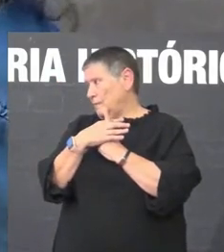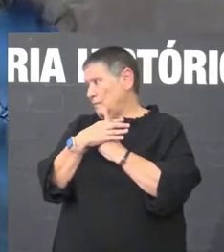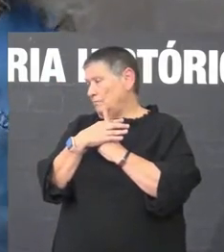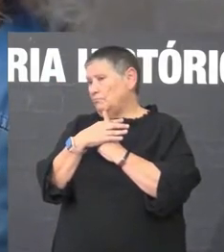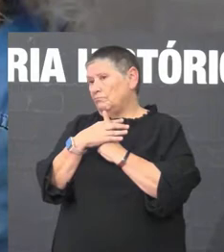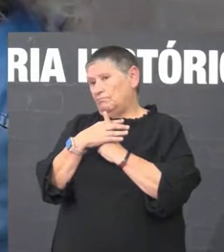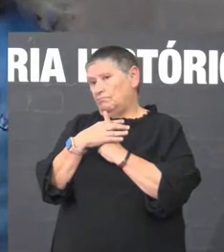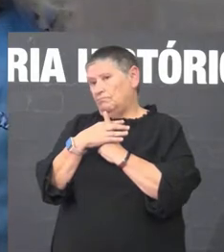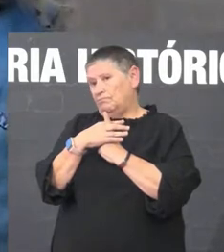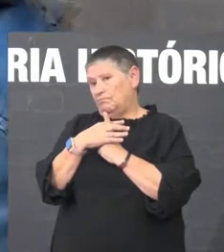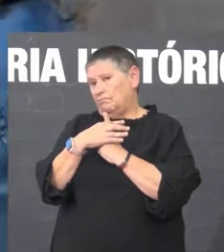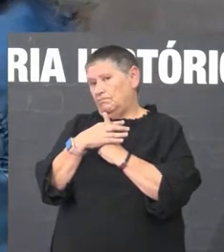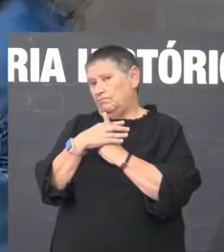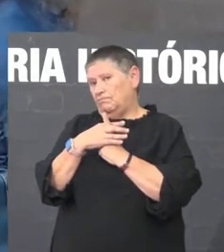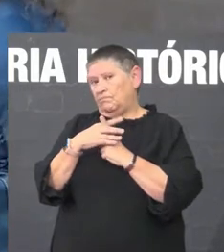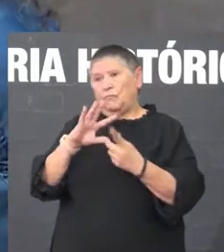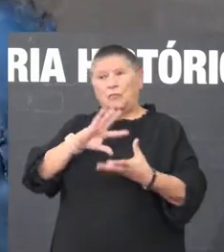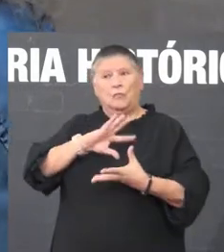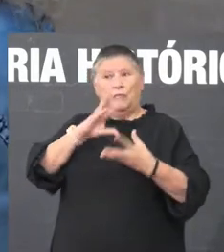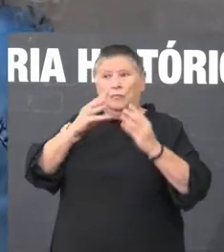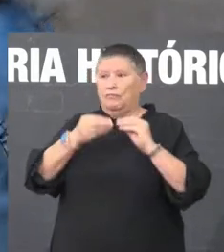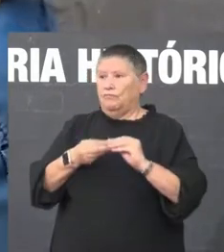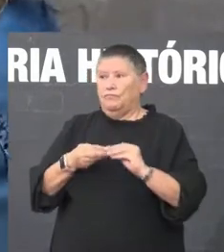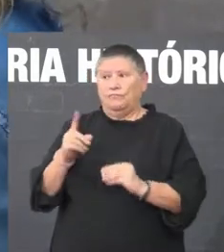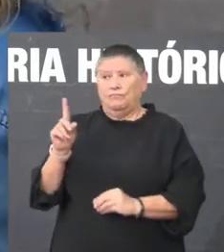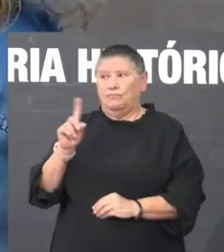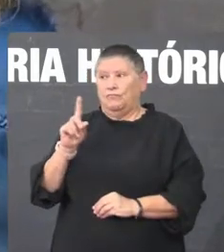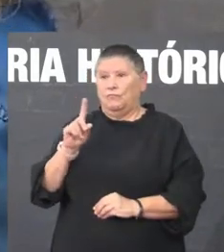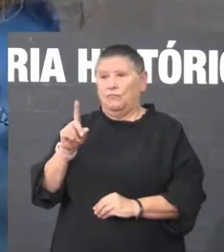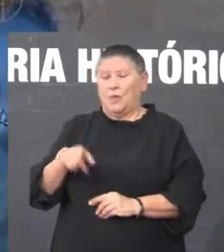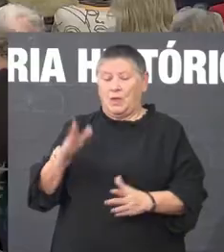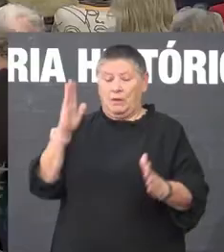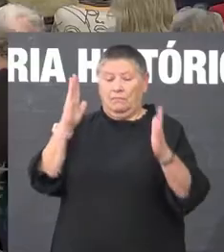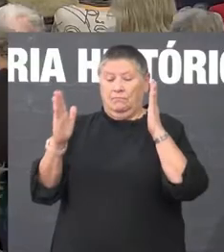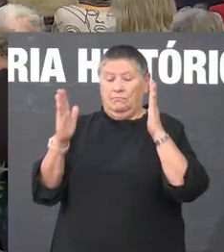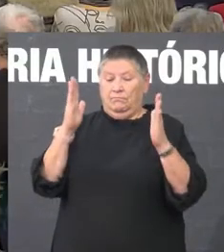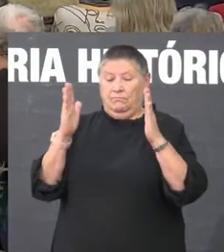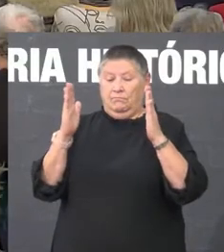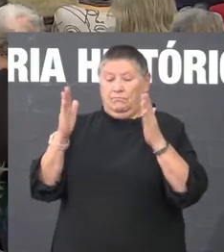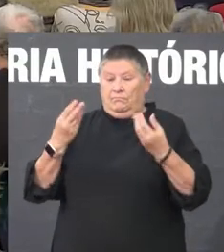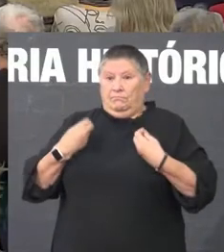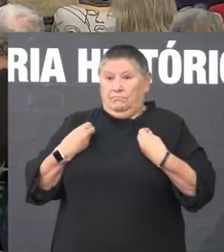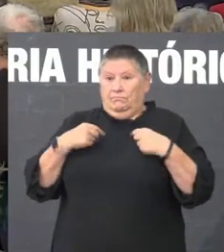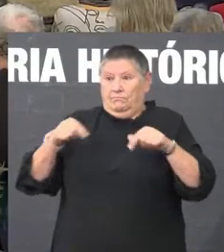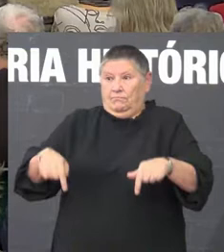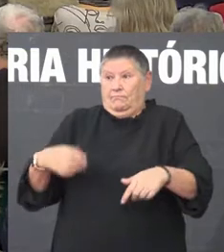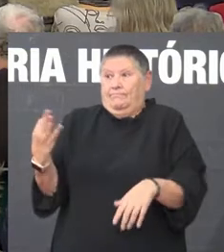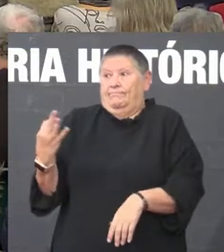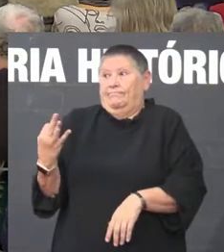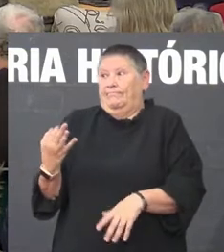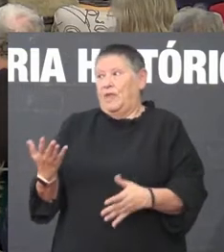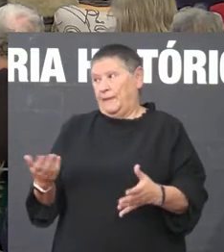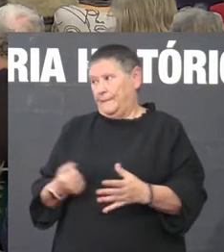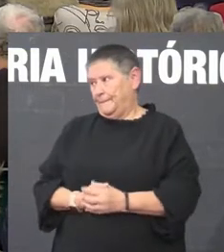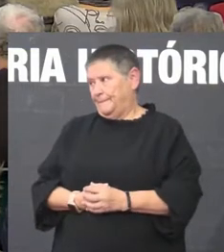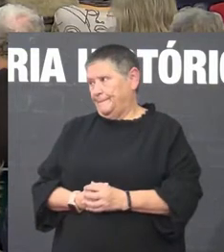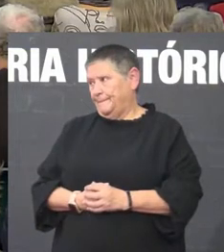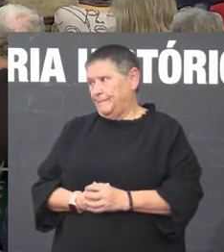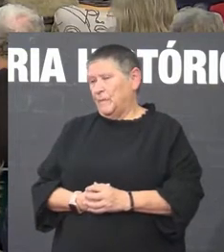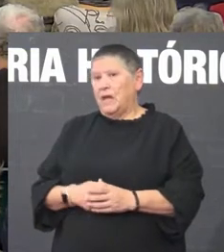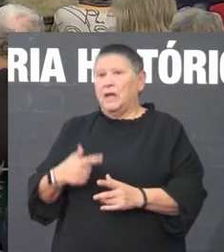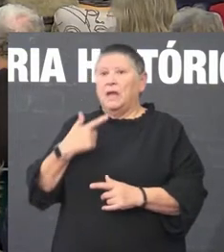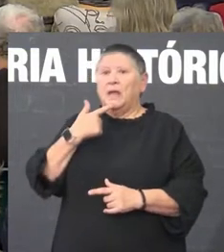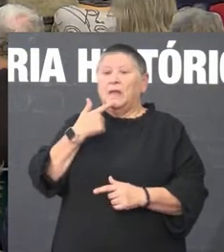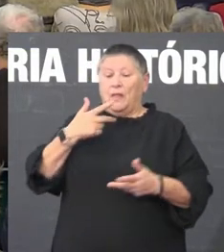digamos, no se adecua a los tiempos en los que deberíamos vivir, en donde la